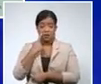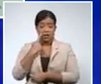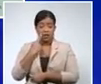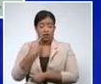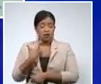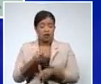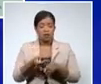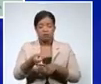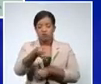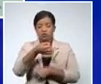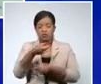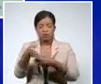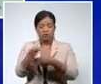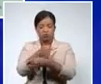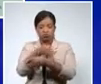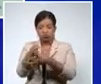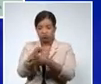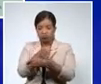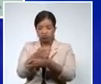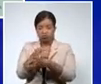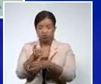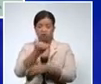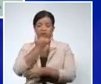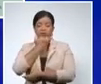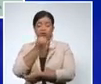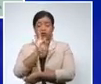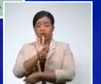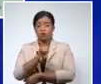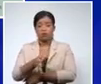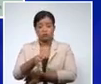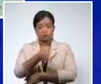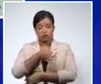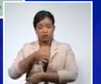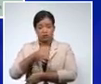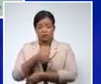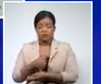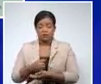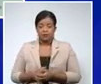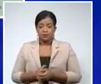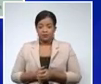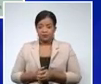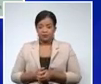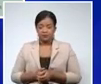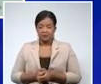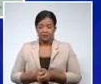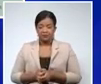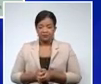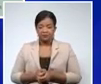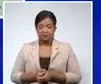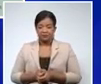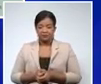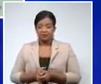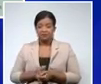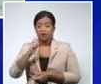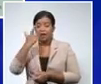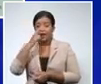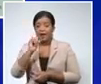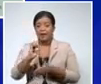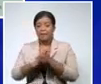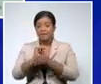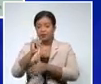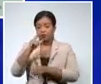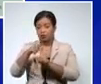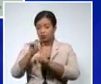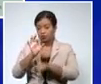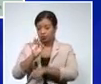dispersión importante. Se afectan 8 de sus 11 municipios. Caimito con 4, San